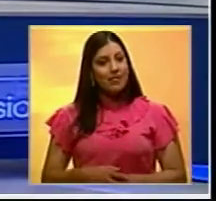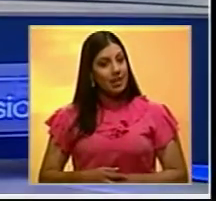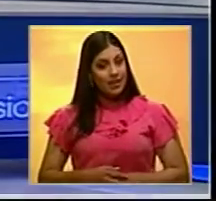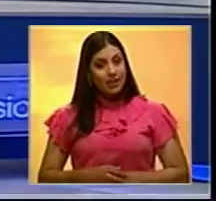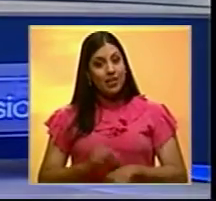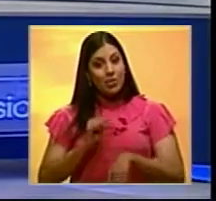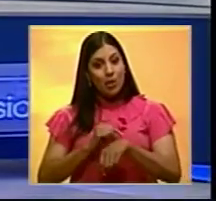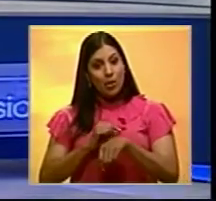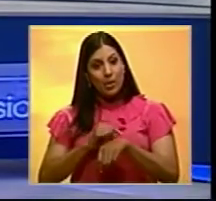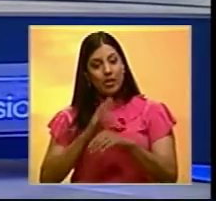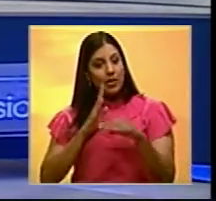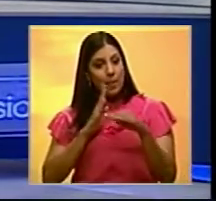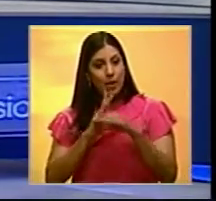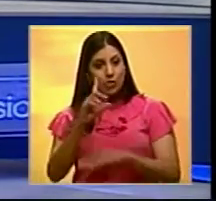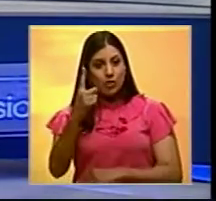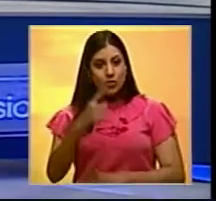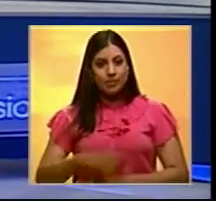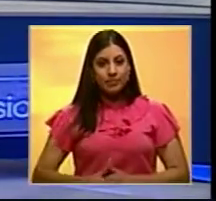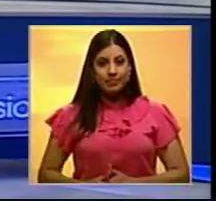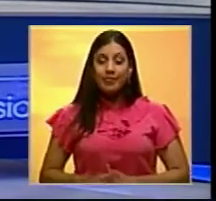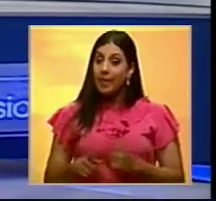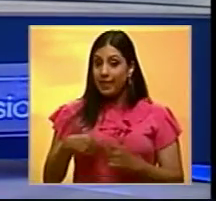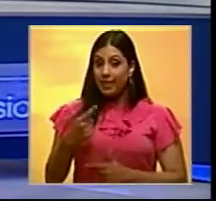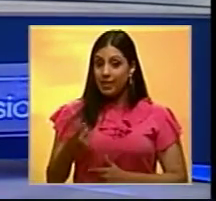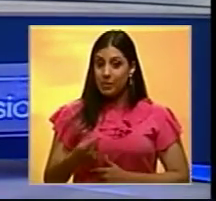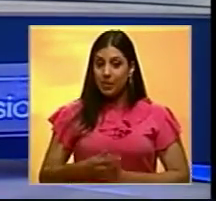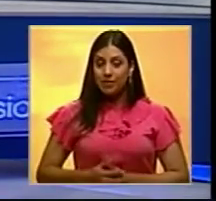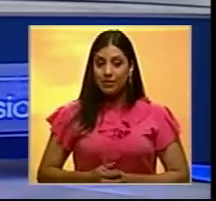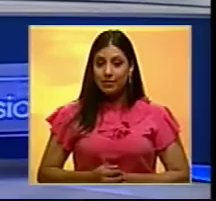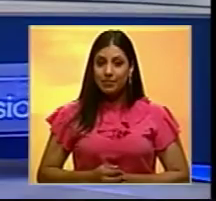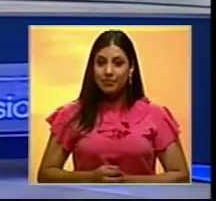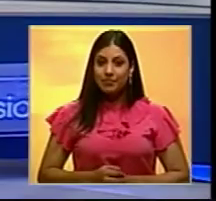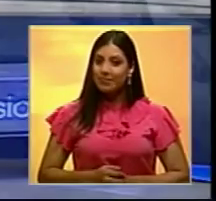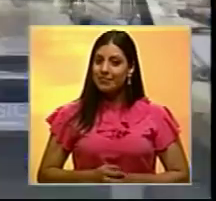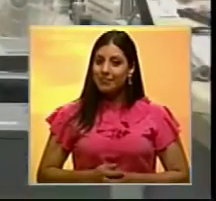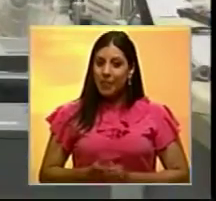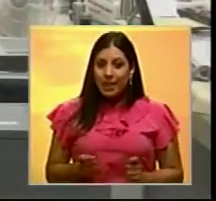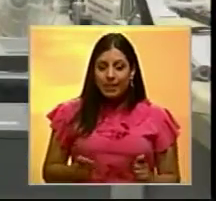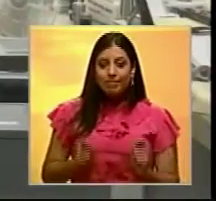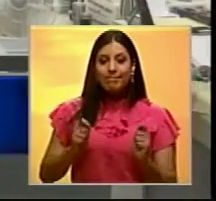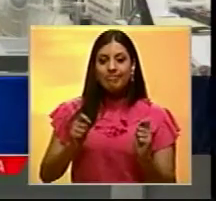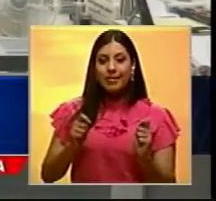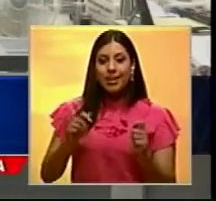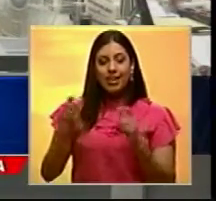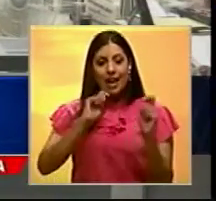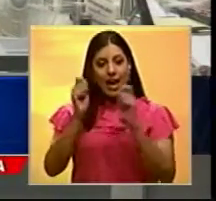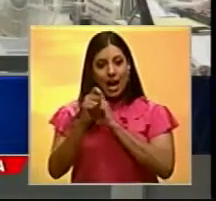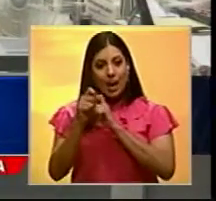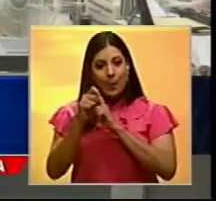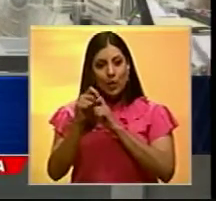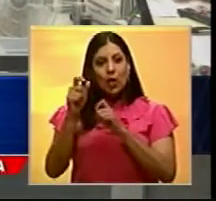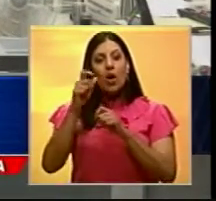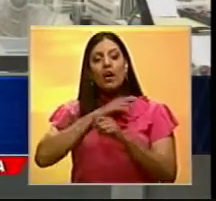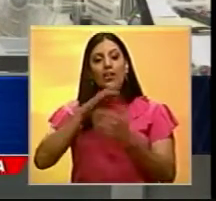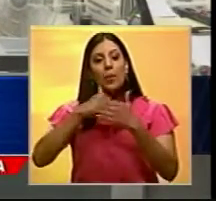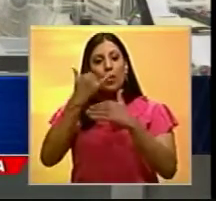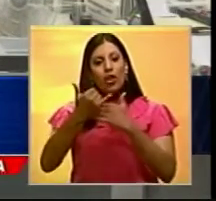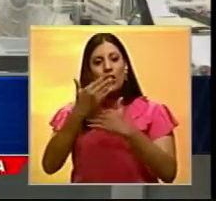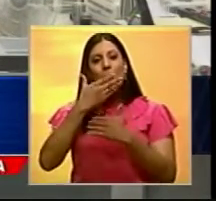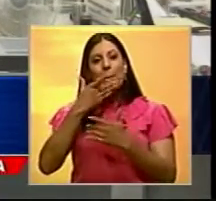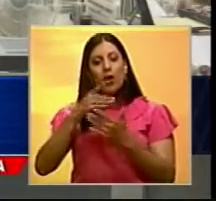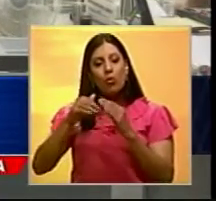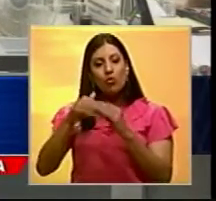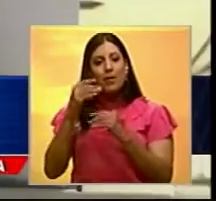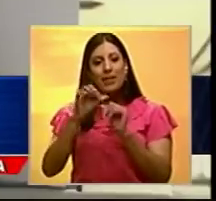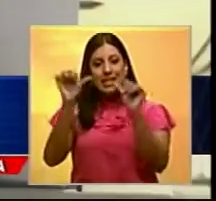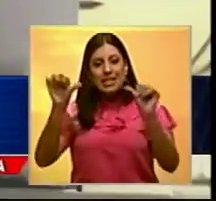Amigos, es momento de hacer nuestra primera pausa. Al regreso, intenciones de cambio. Introducen proyecto para